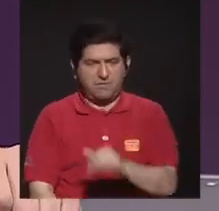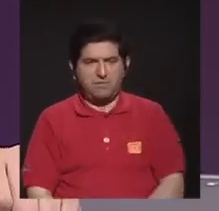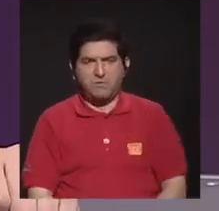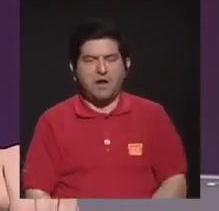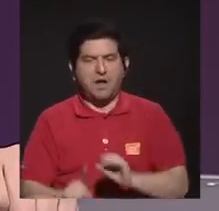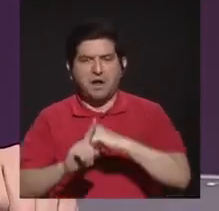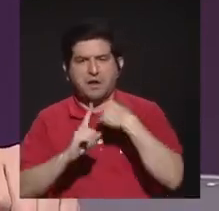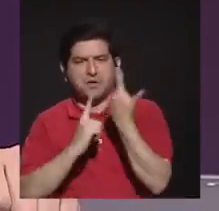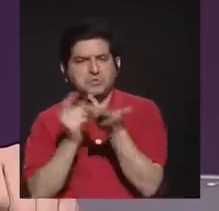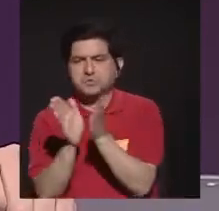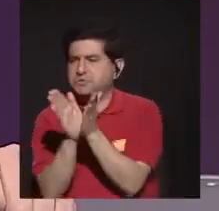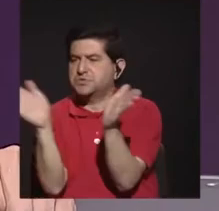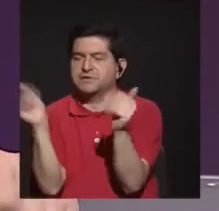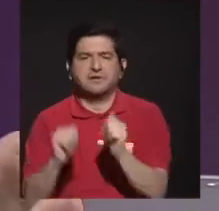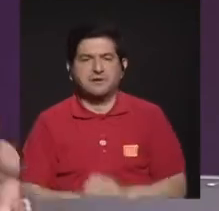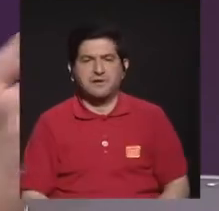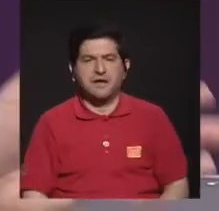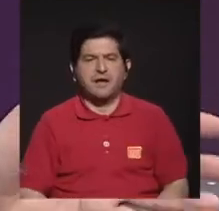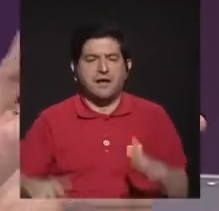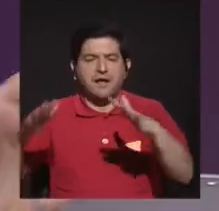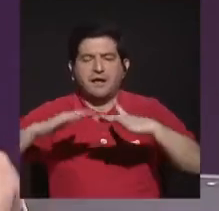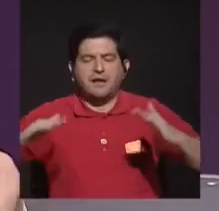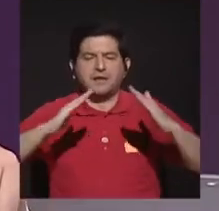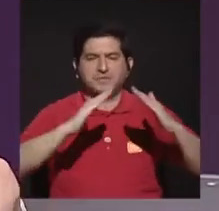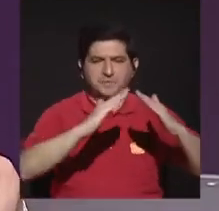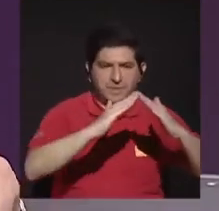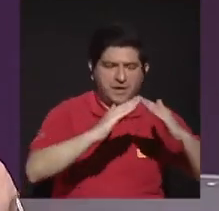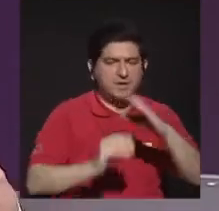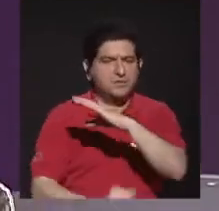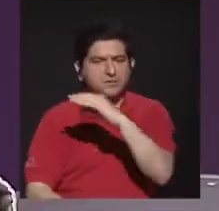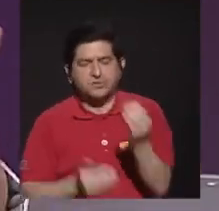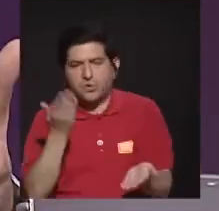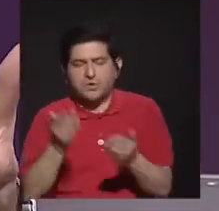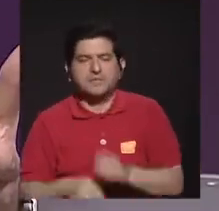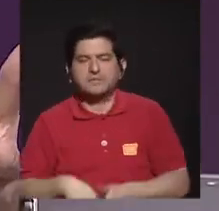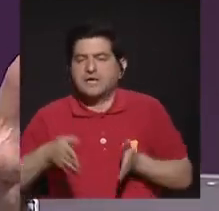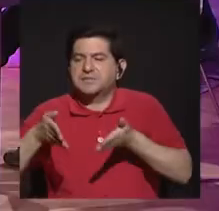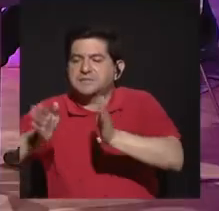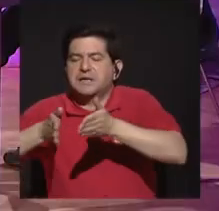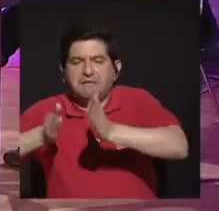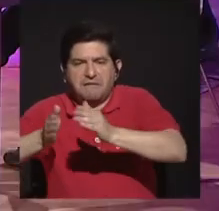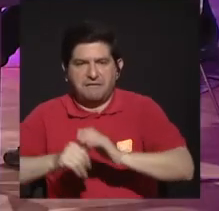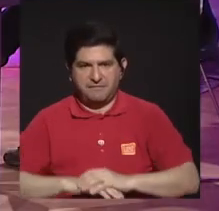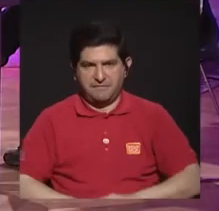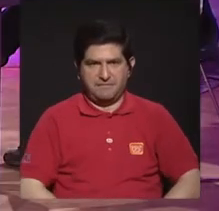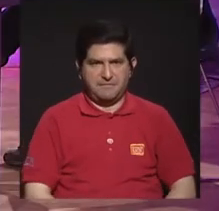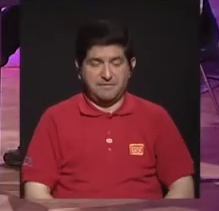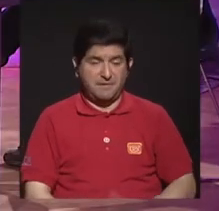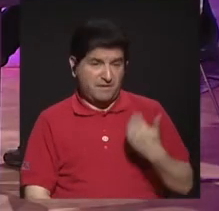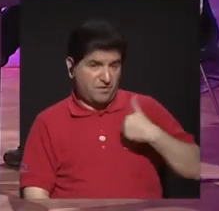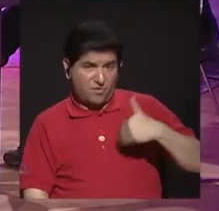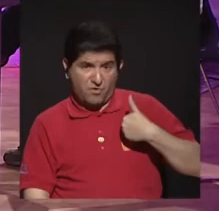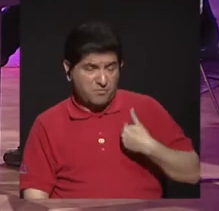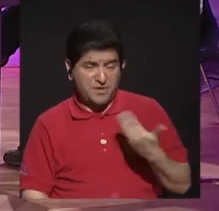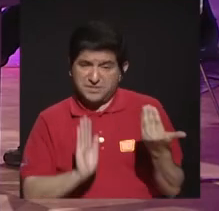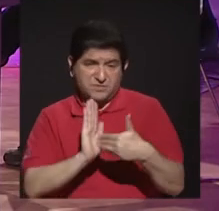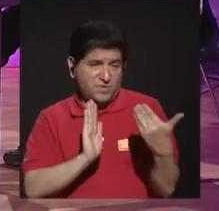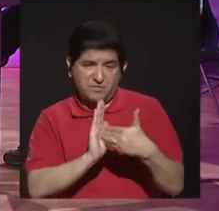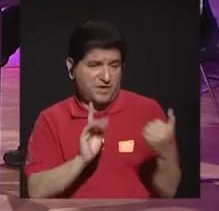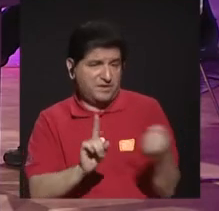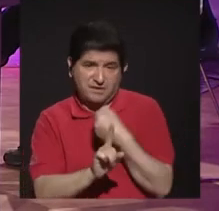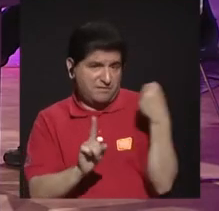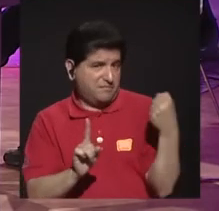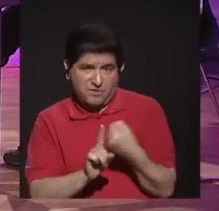lo social en general, ¿no? En el espacio del hogar, en el espacio de la calle, etcétera, como los hombres no han sido tocados por esa